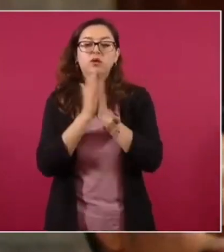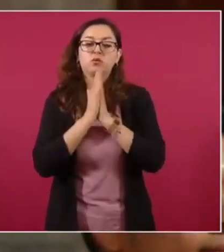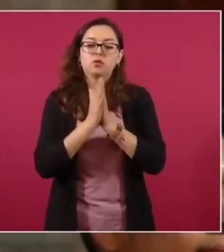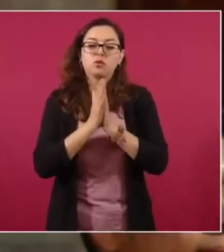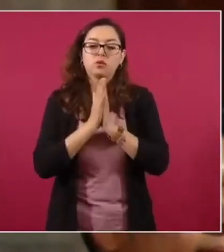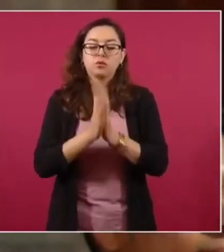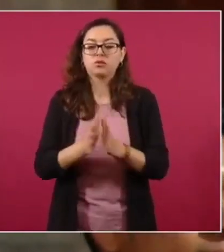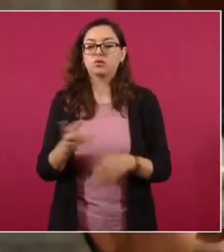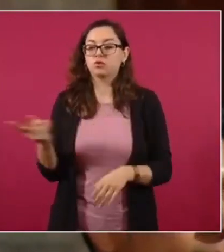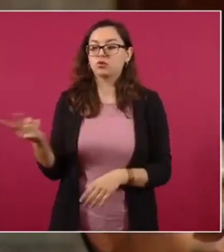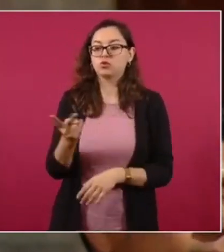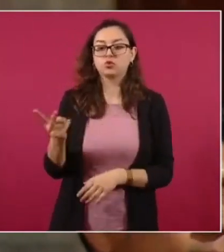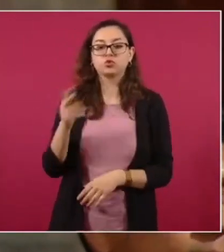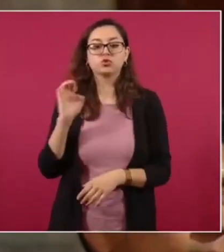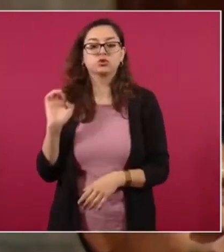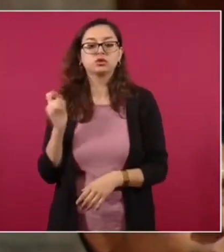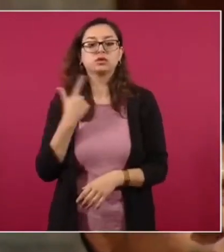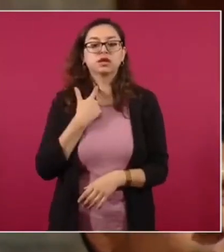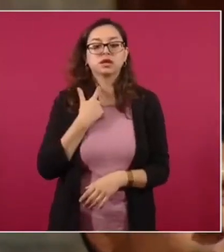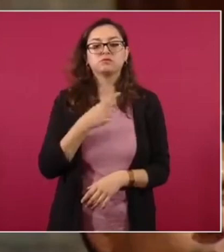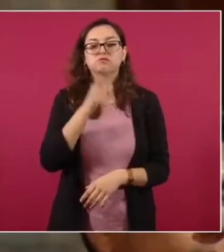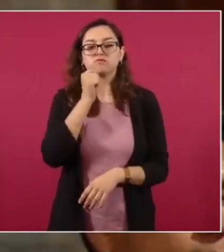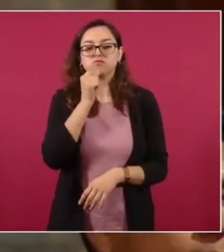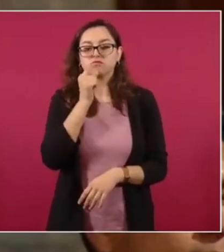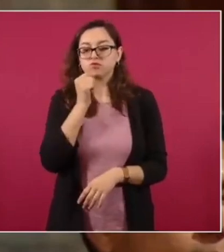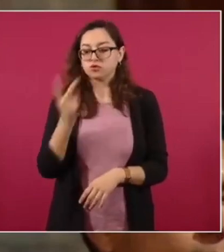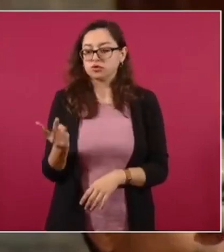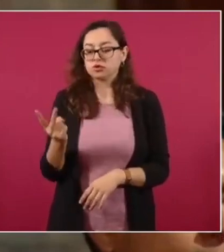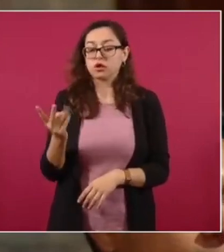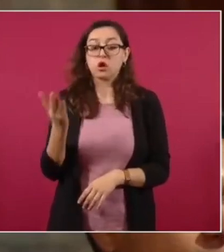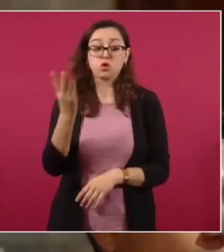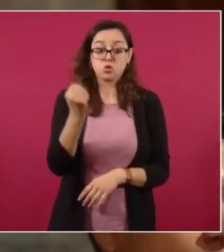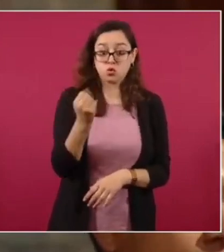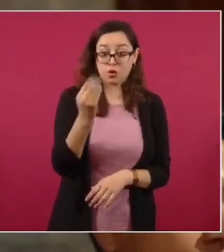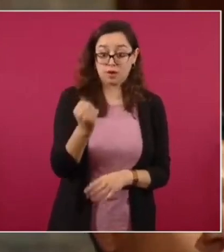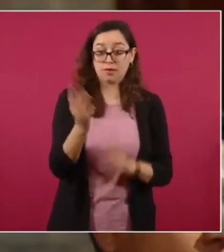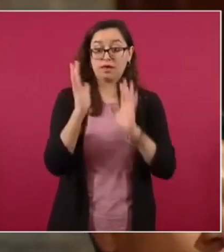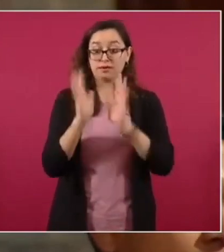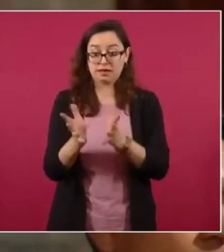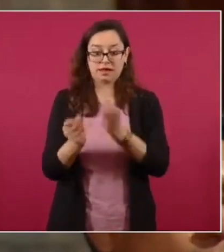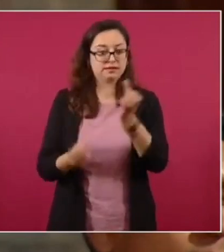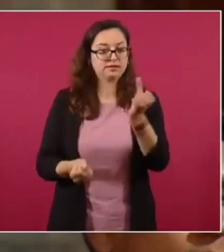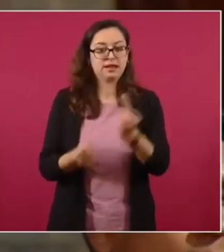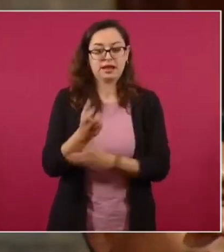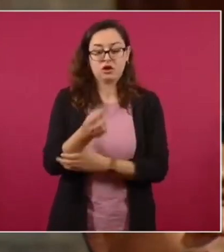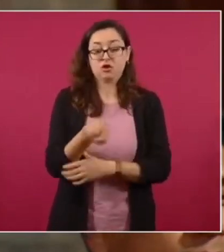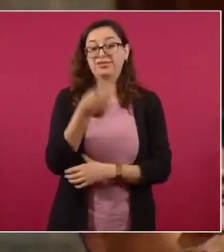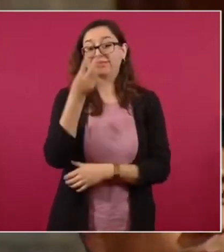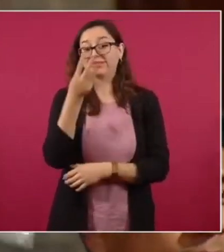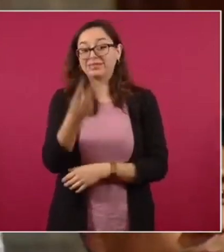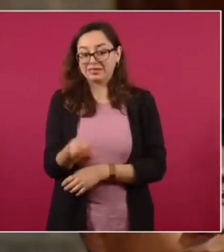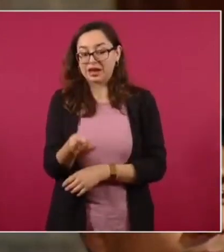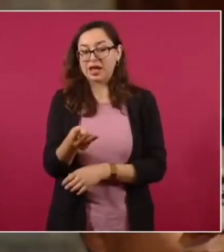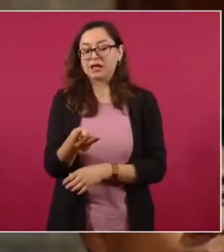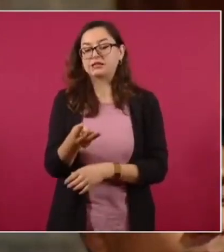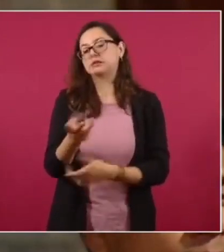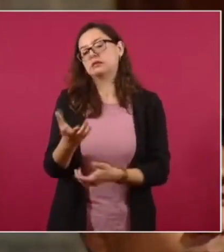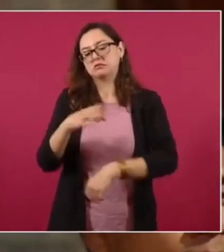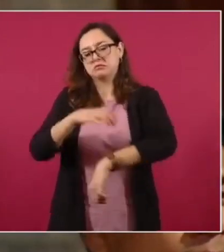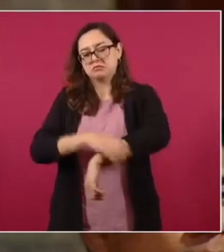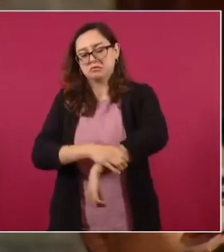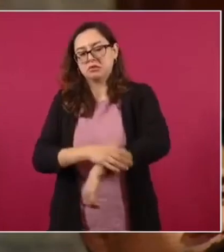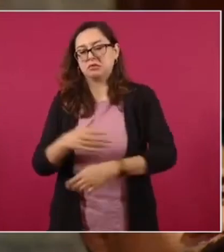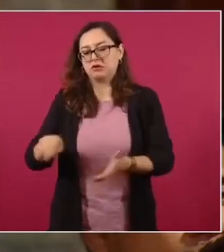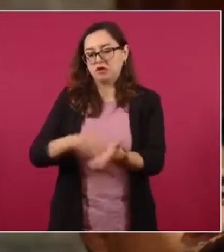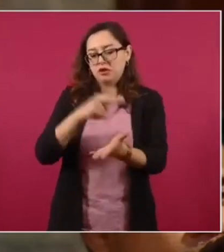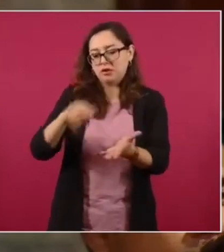12 ex policías federales, 9 de ellos ya salieron, 3 están en libertad condicional, van a firmar cada 15 días